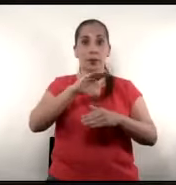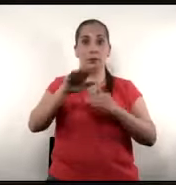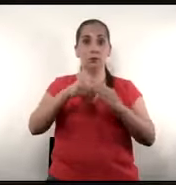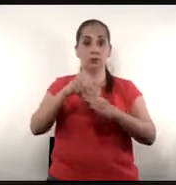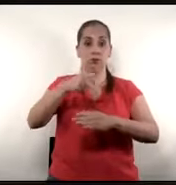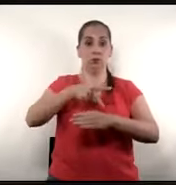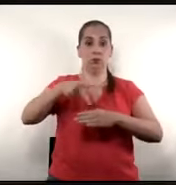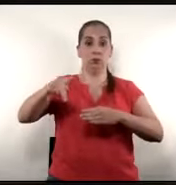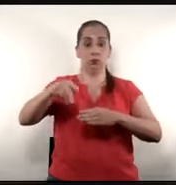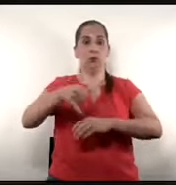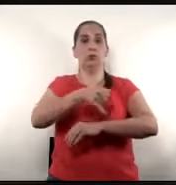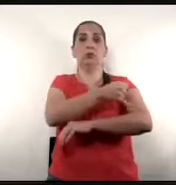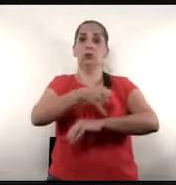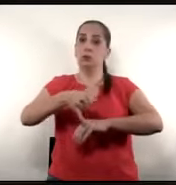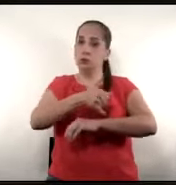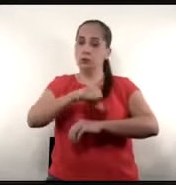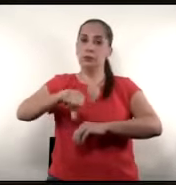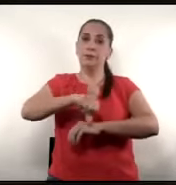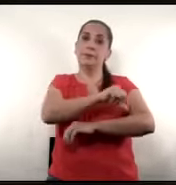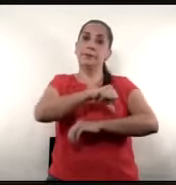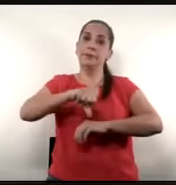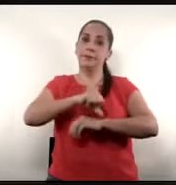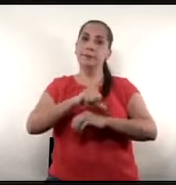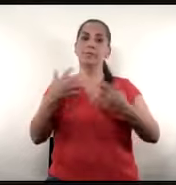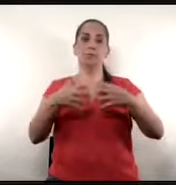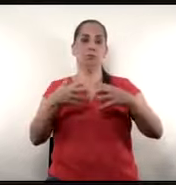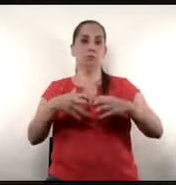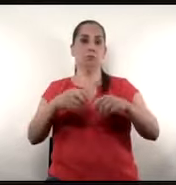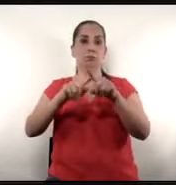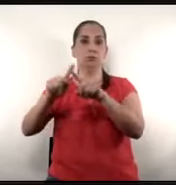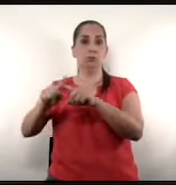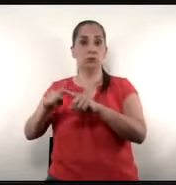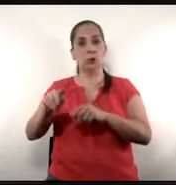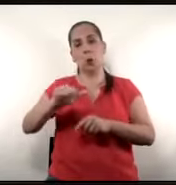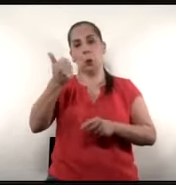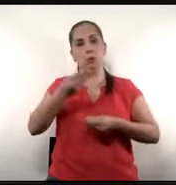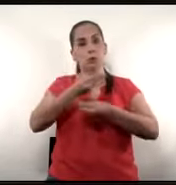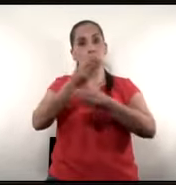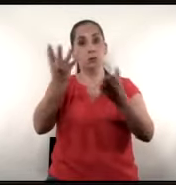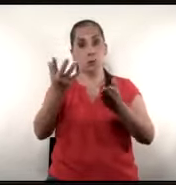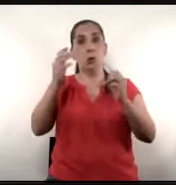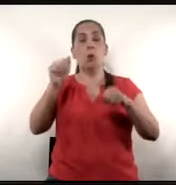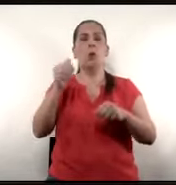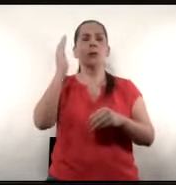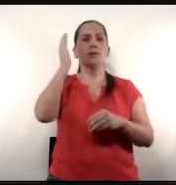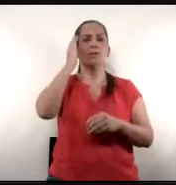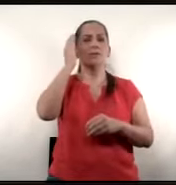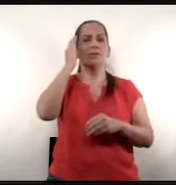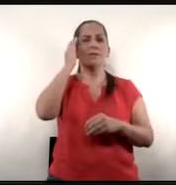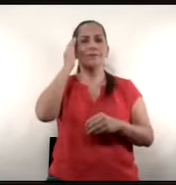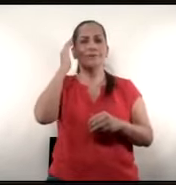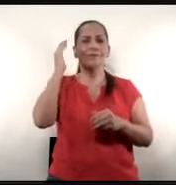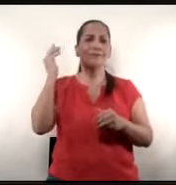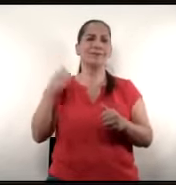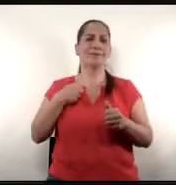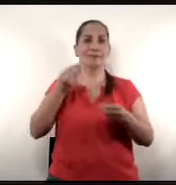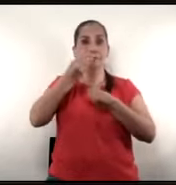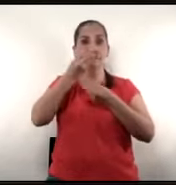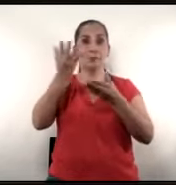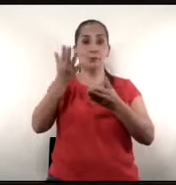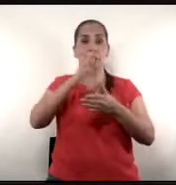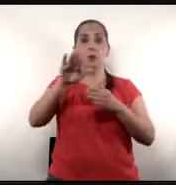profesionales de las ingenierías, arquitectura, empresarios y la opinión pública puedan conocer de primera mano